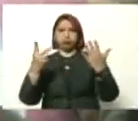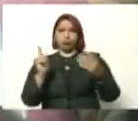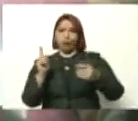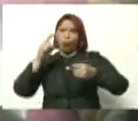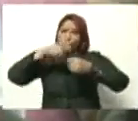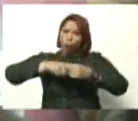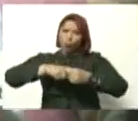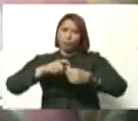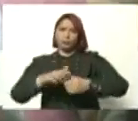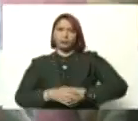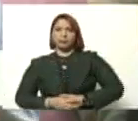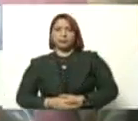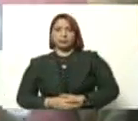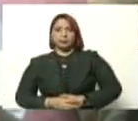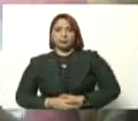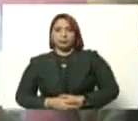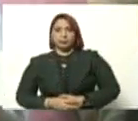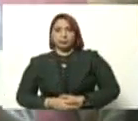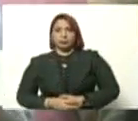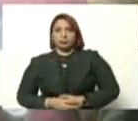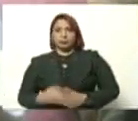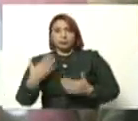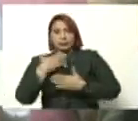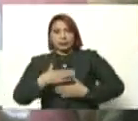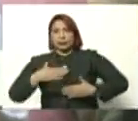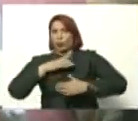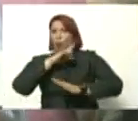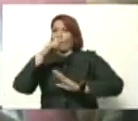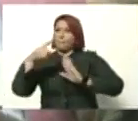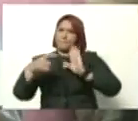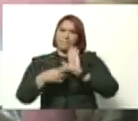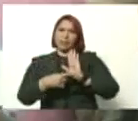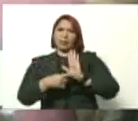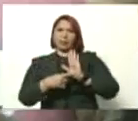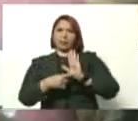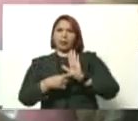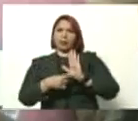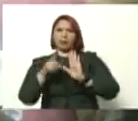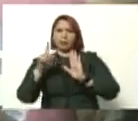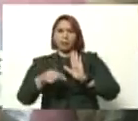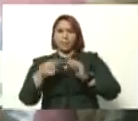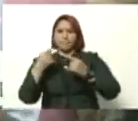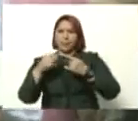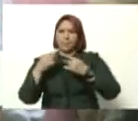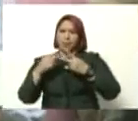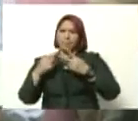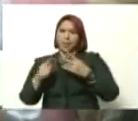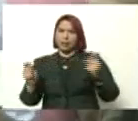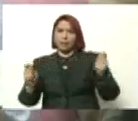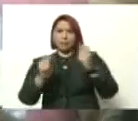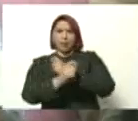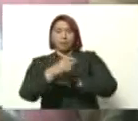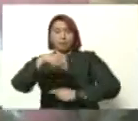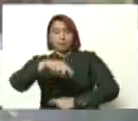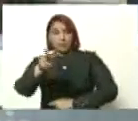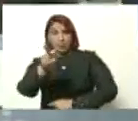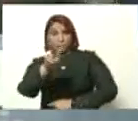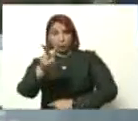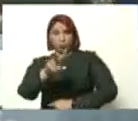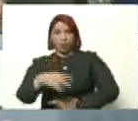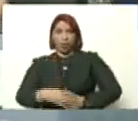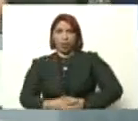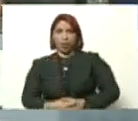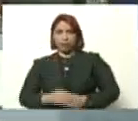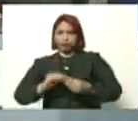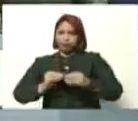incorporar, y calidad absoluta, partes y piezas sustituidas en Venezuela,